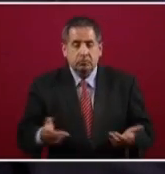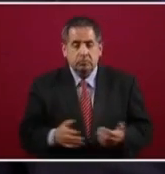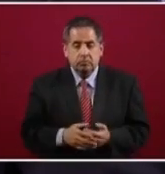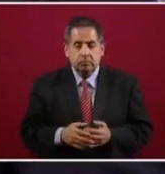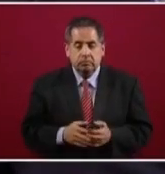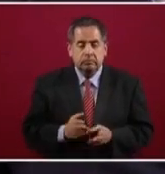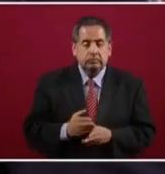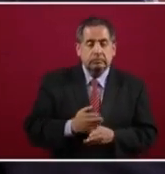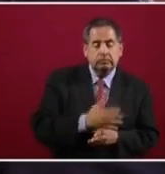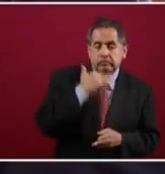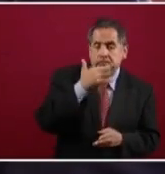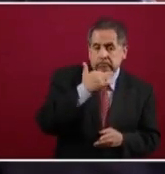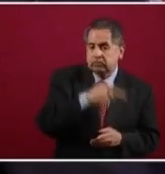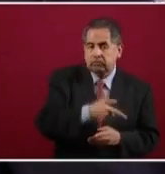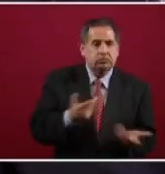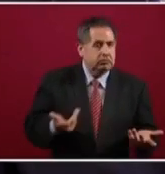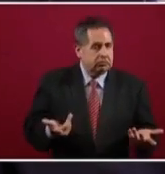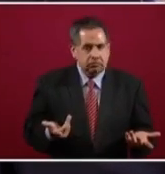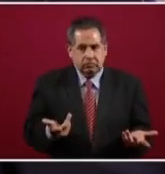orientados a